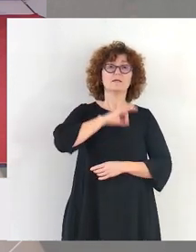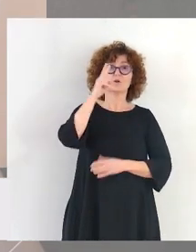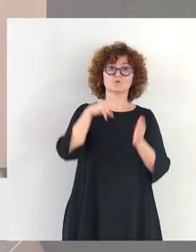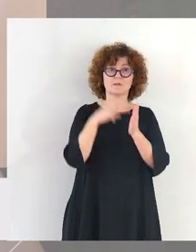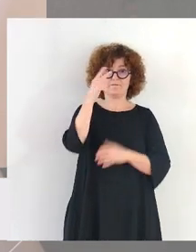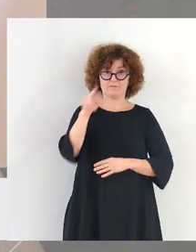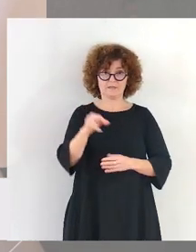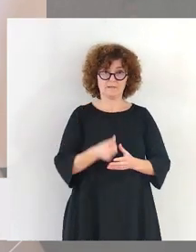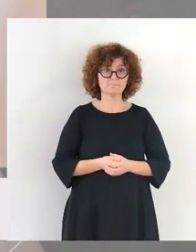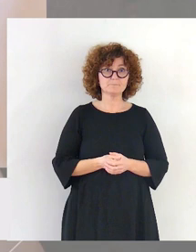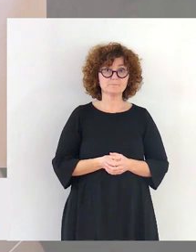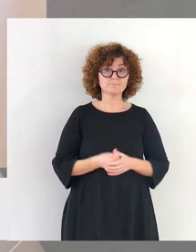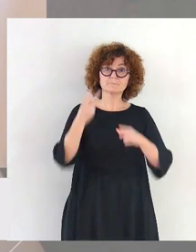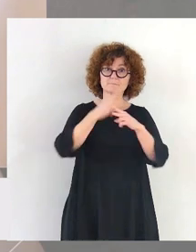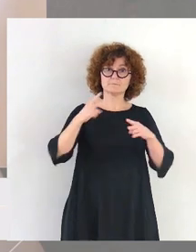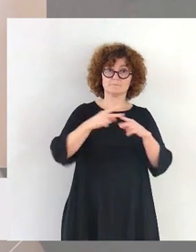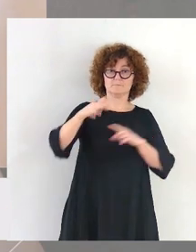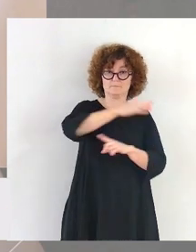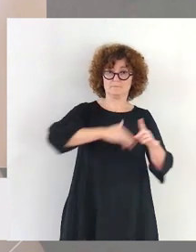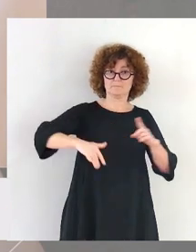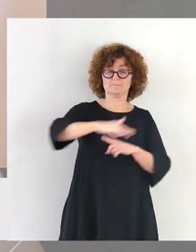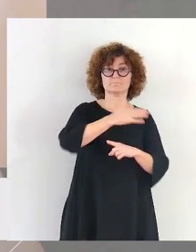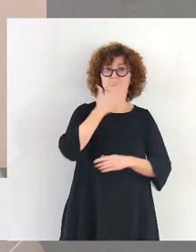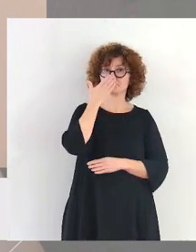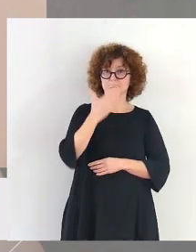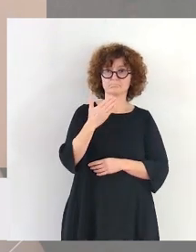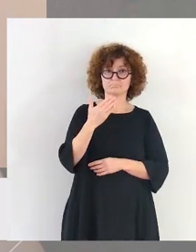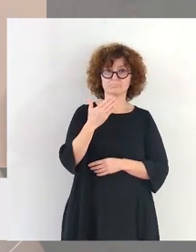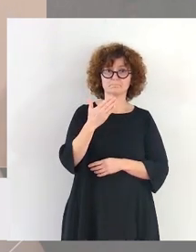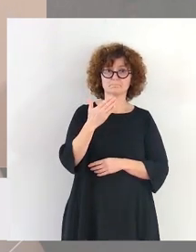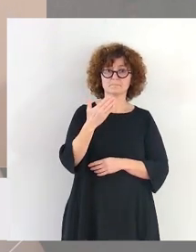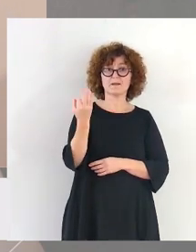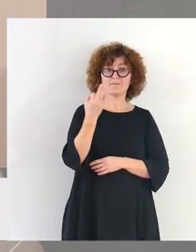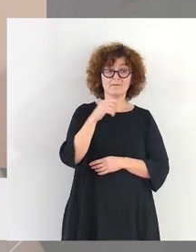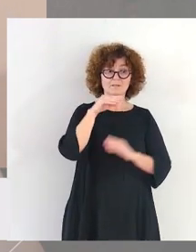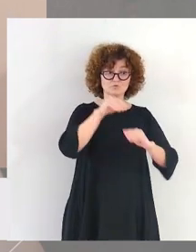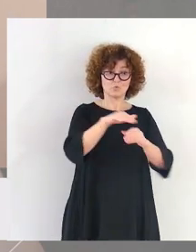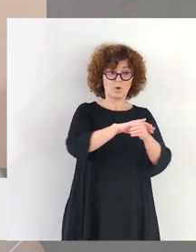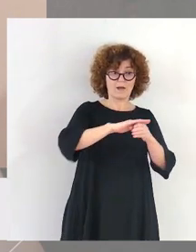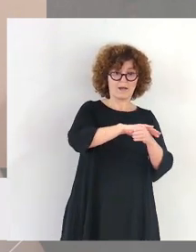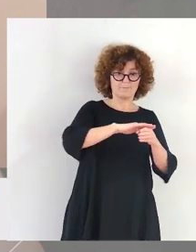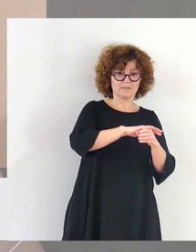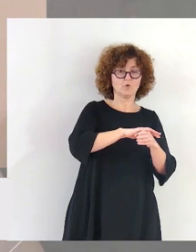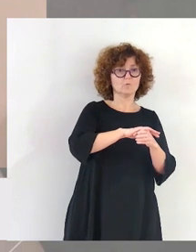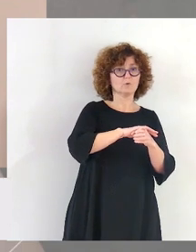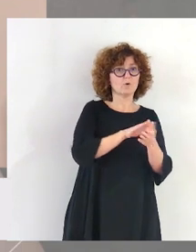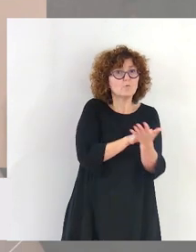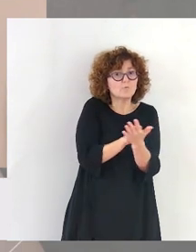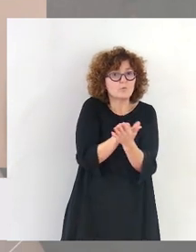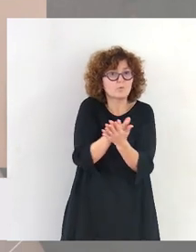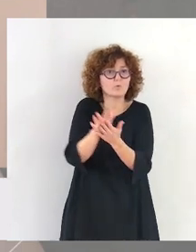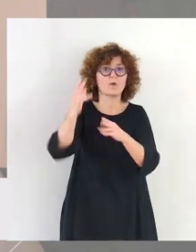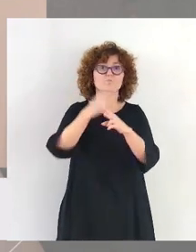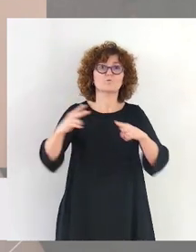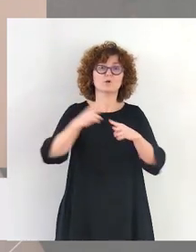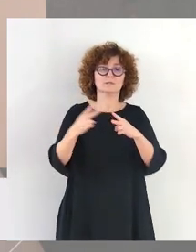2020 porque la política ambiental en realidad debe trascender su ámbito habitual y convertirse en una política de diseño